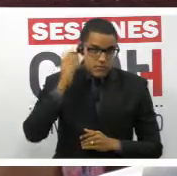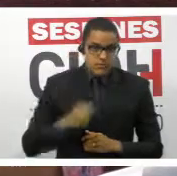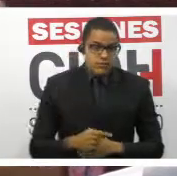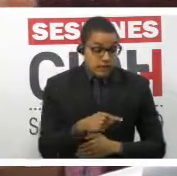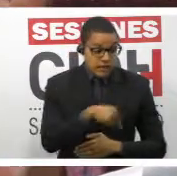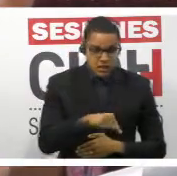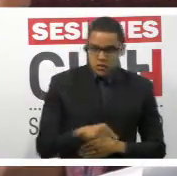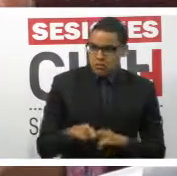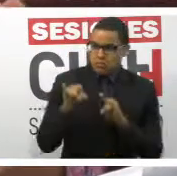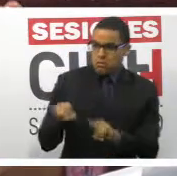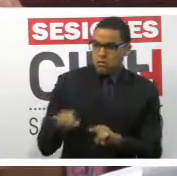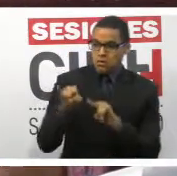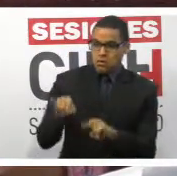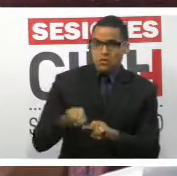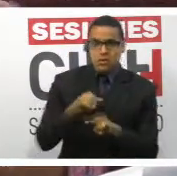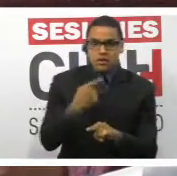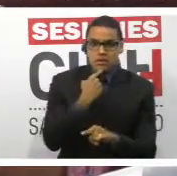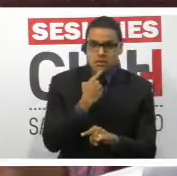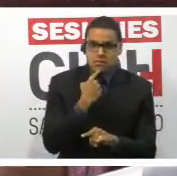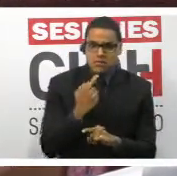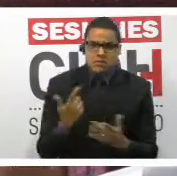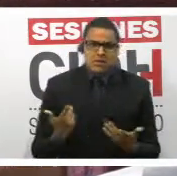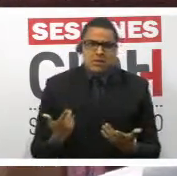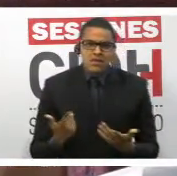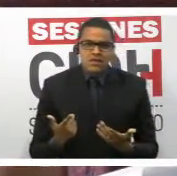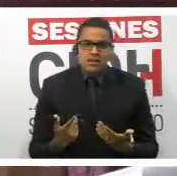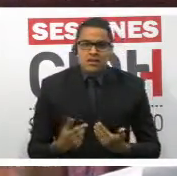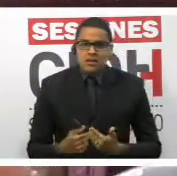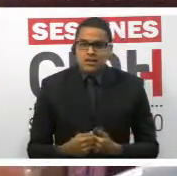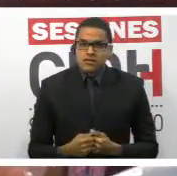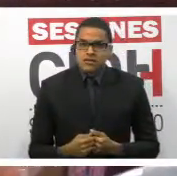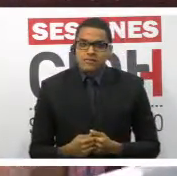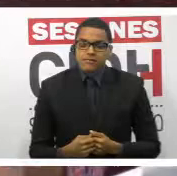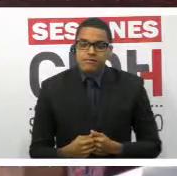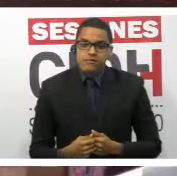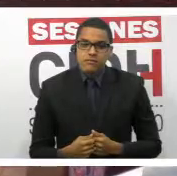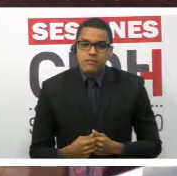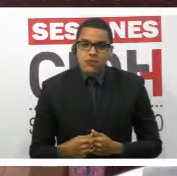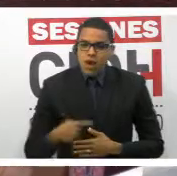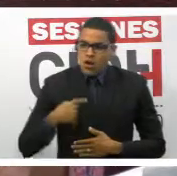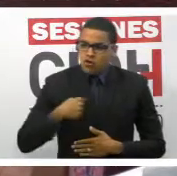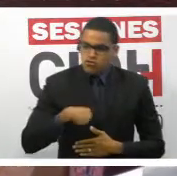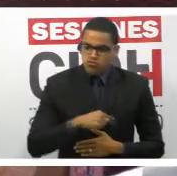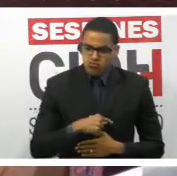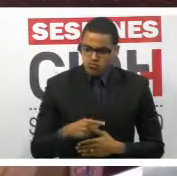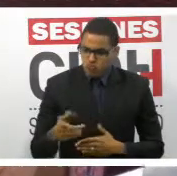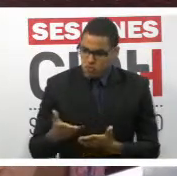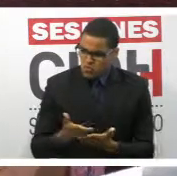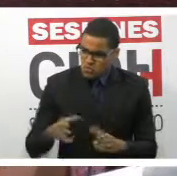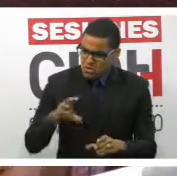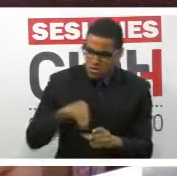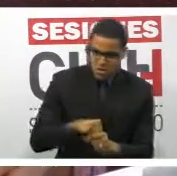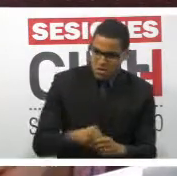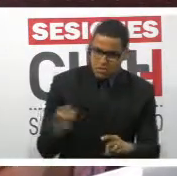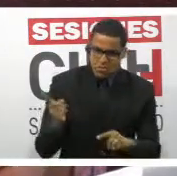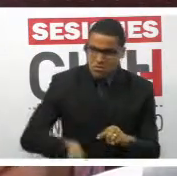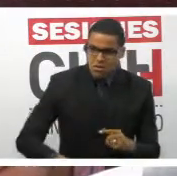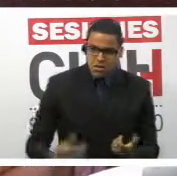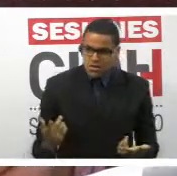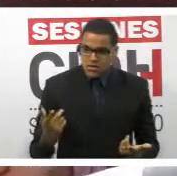en palabras verdad decir no deberíamos de meternos a una situación de esas tan complicadas para las mujeres